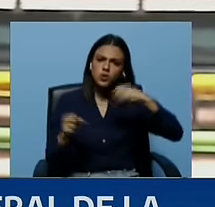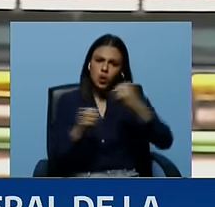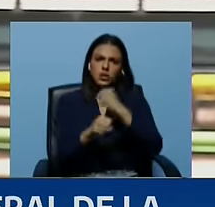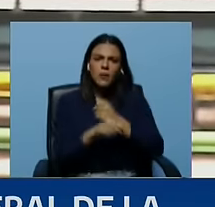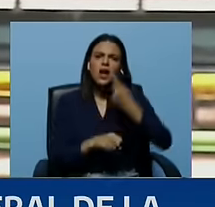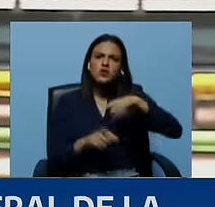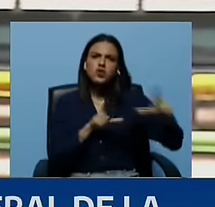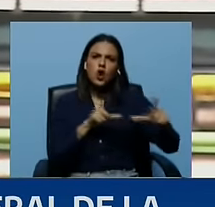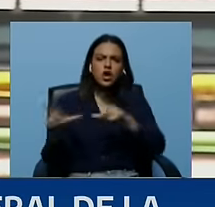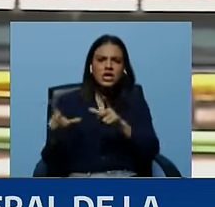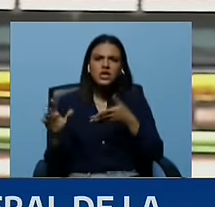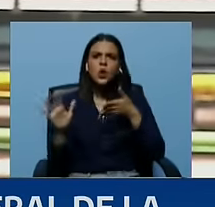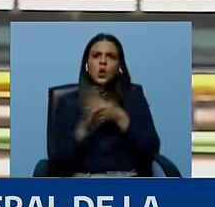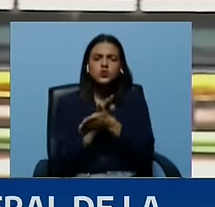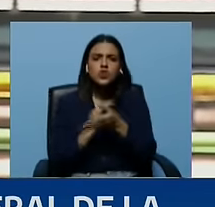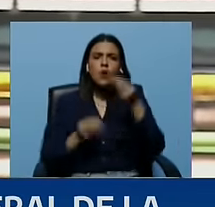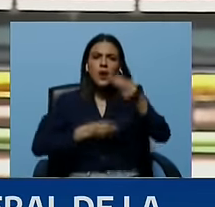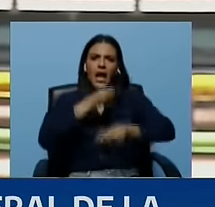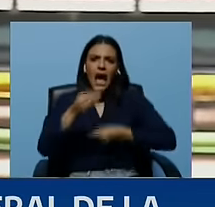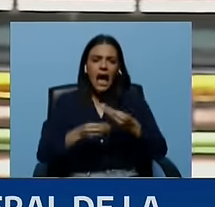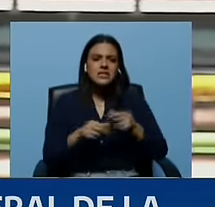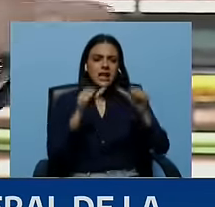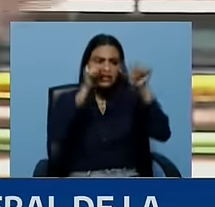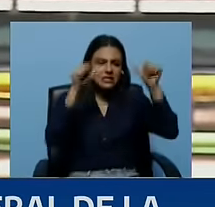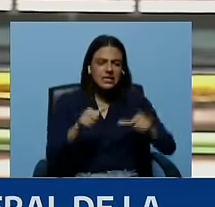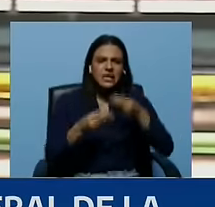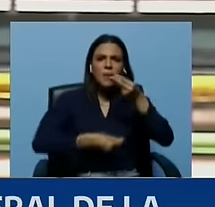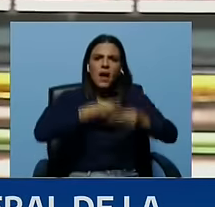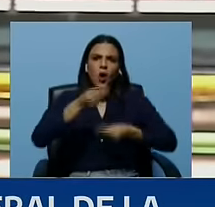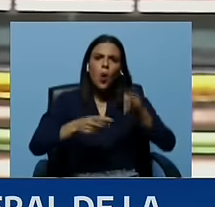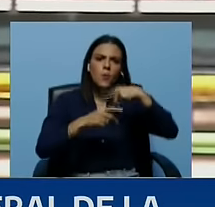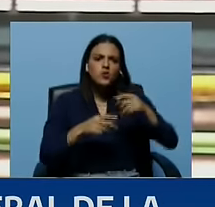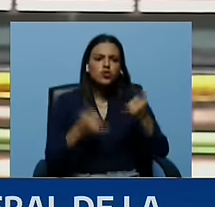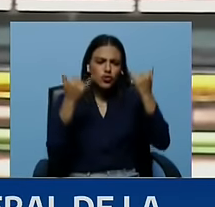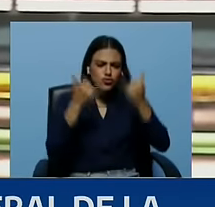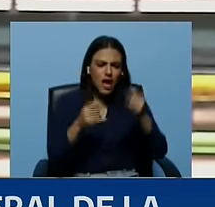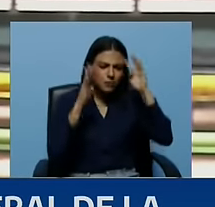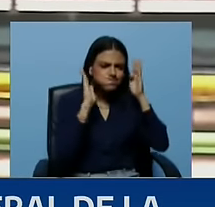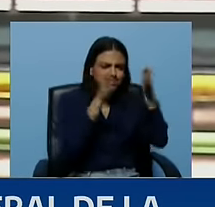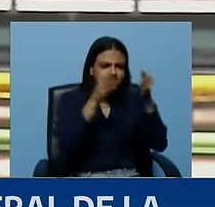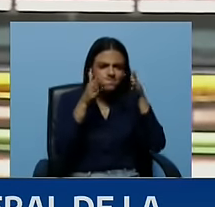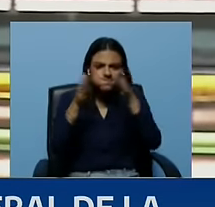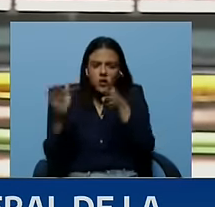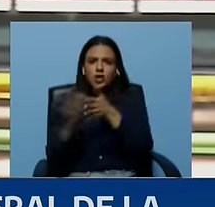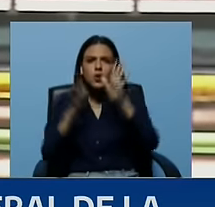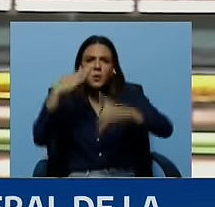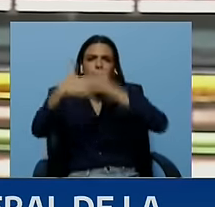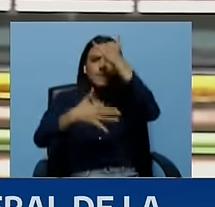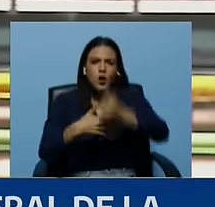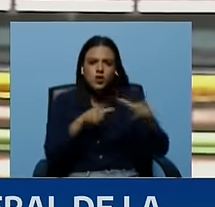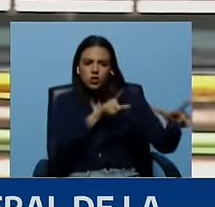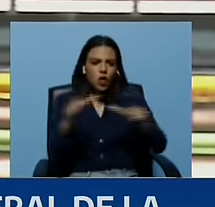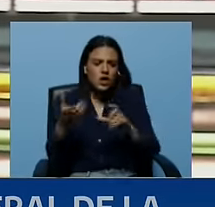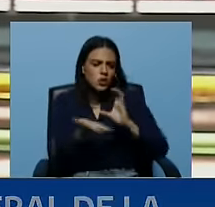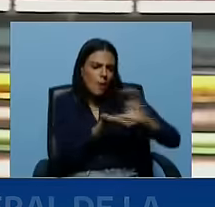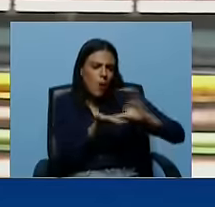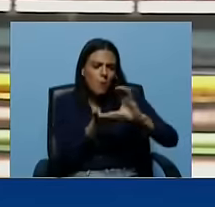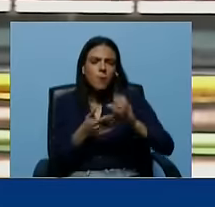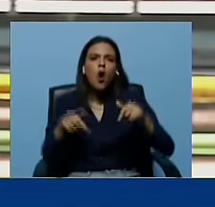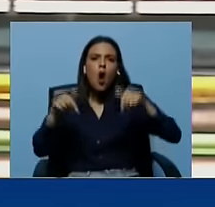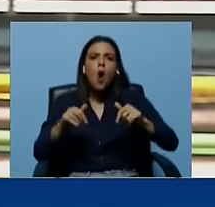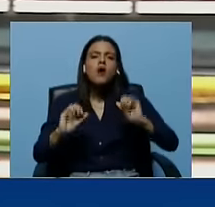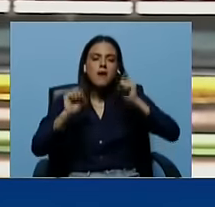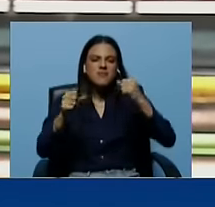estamos listos a través del Consejo Federal de Gobierno también para bajar inmediatamente, tengamos los proyectos para bajarlos a partir de hoy